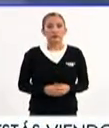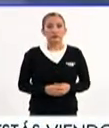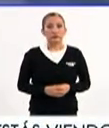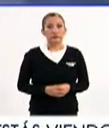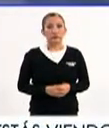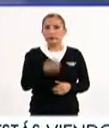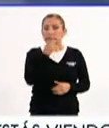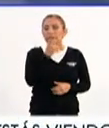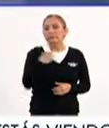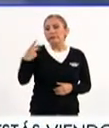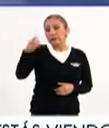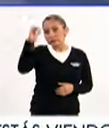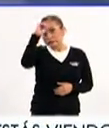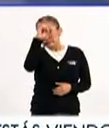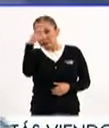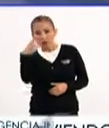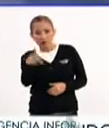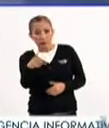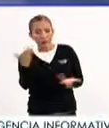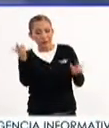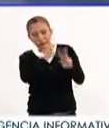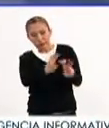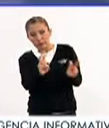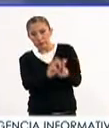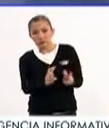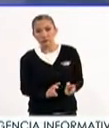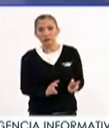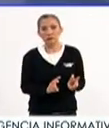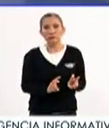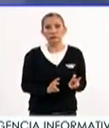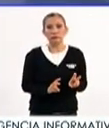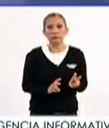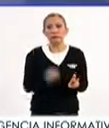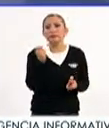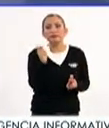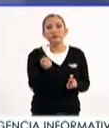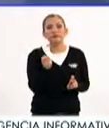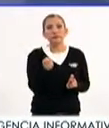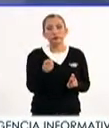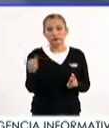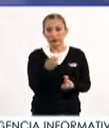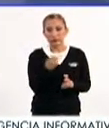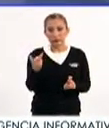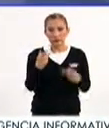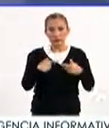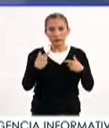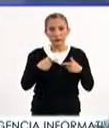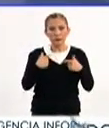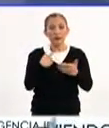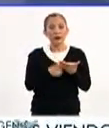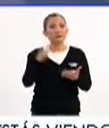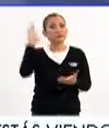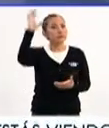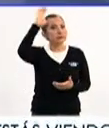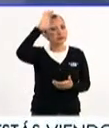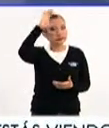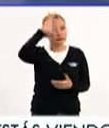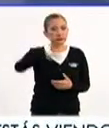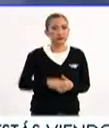Pues díganos desde su perspectiva, desde su análisis, qué significaron estas dos figuras dentro de la